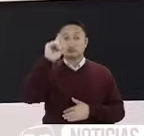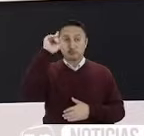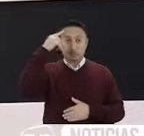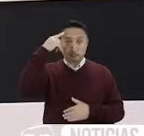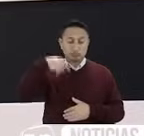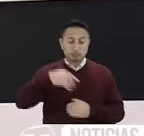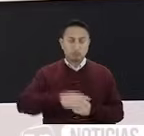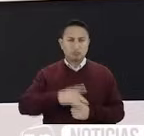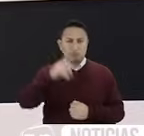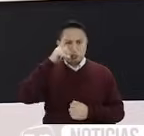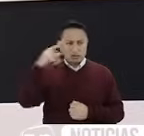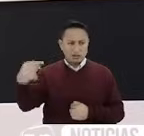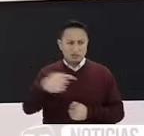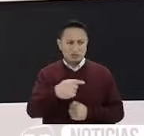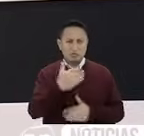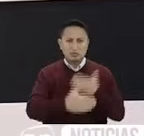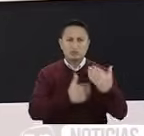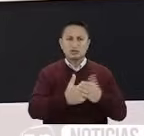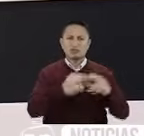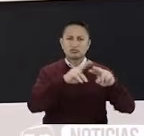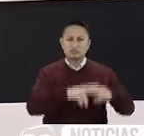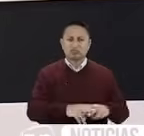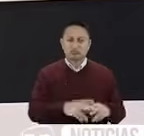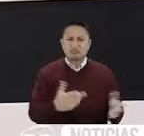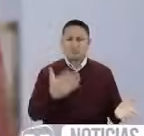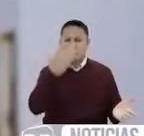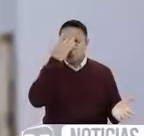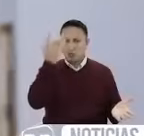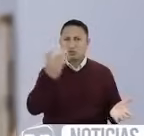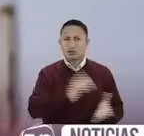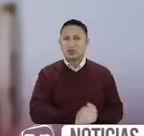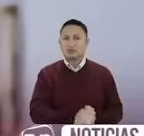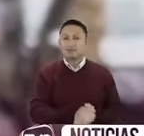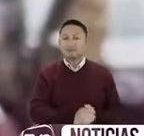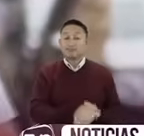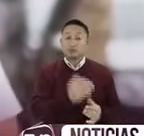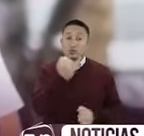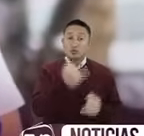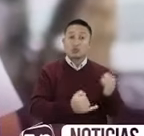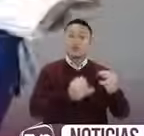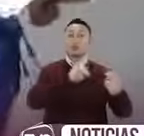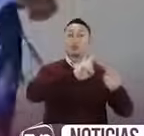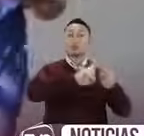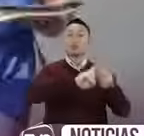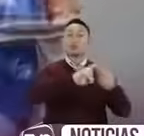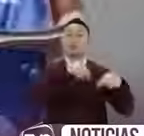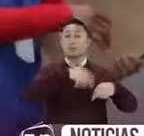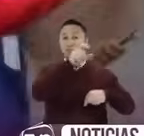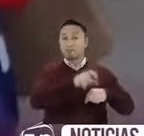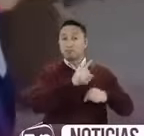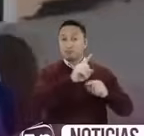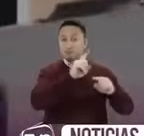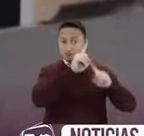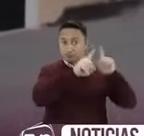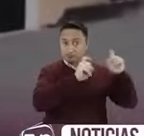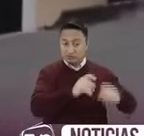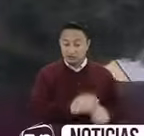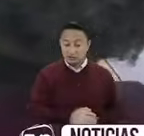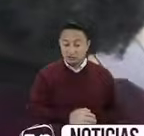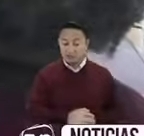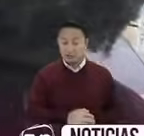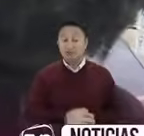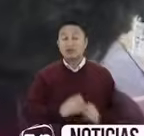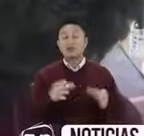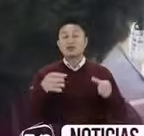este proceso? Veamos. El último censo de población y vivienda se encuentra bajo la mira de la Comisión de